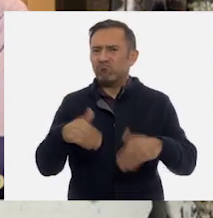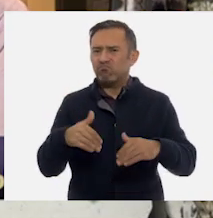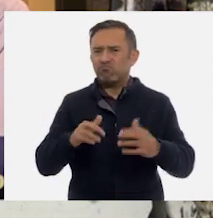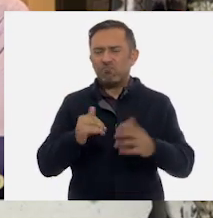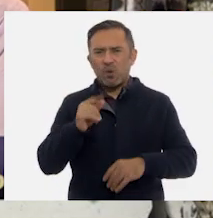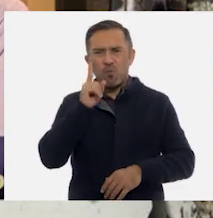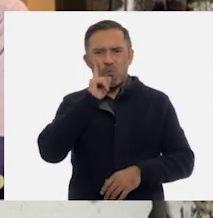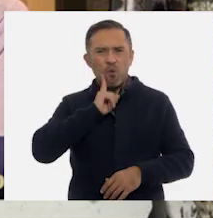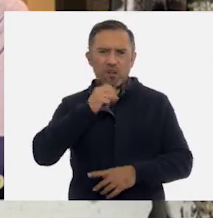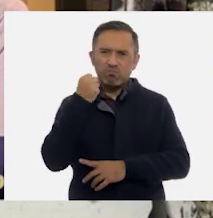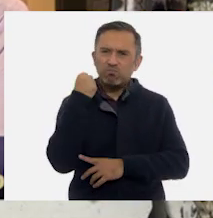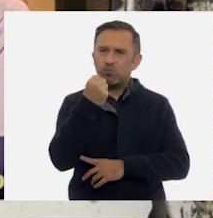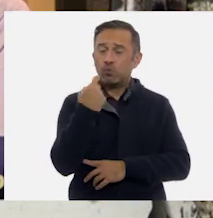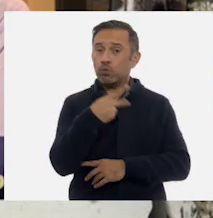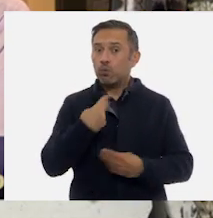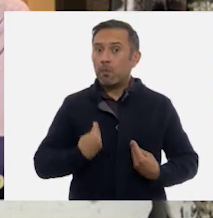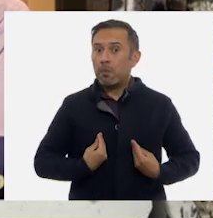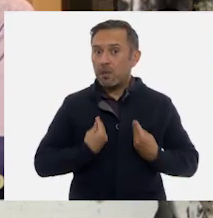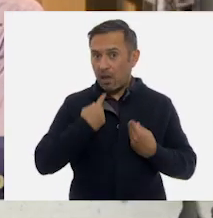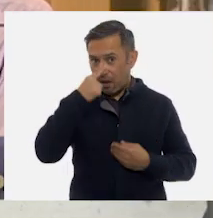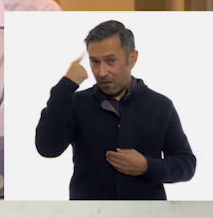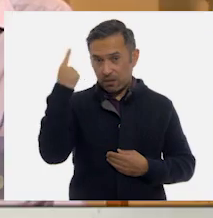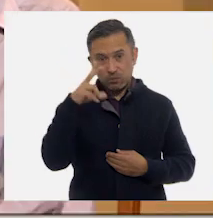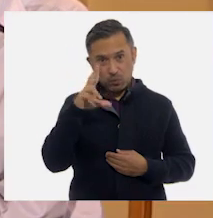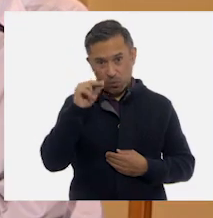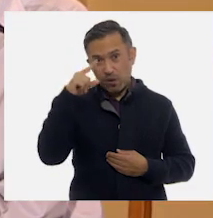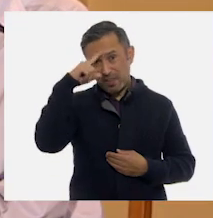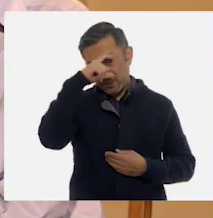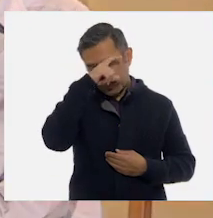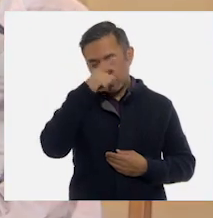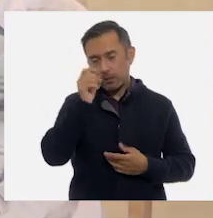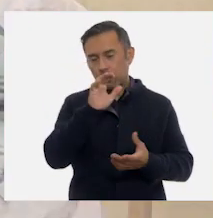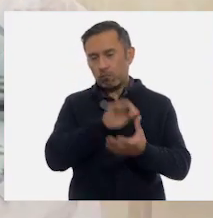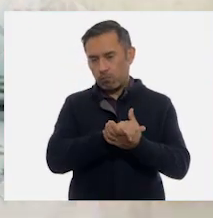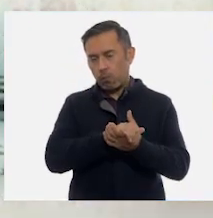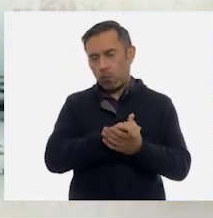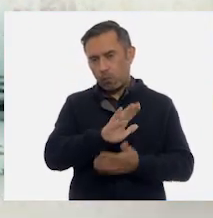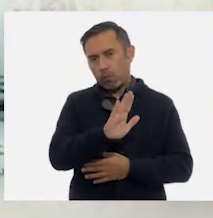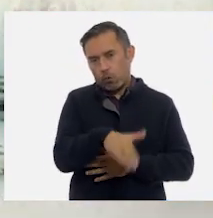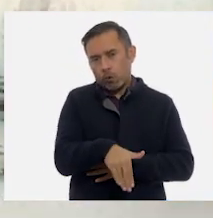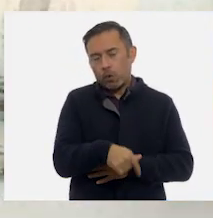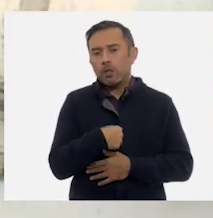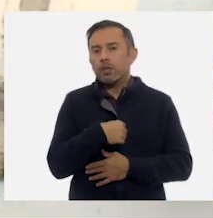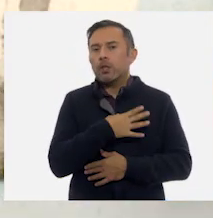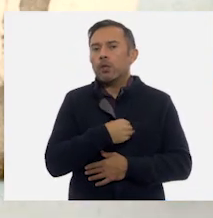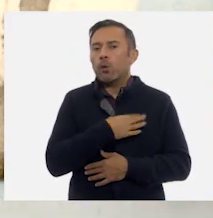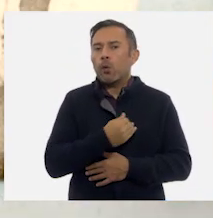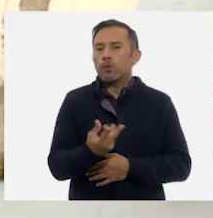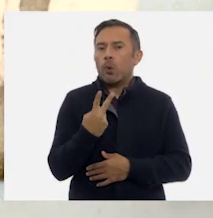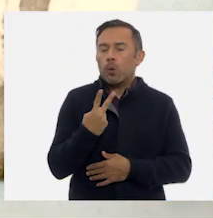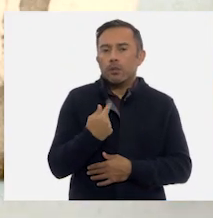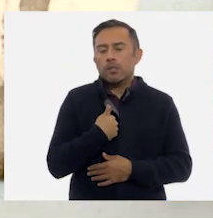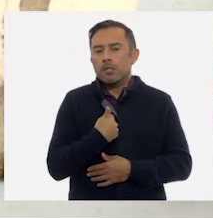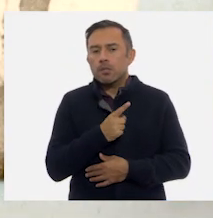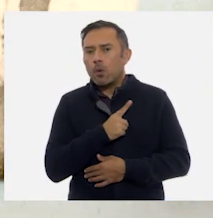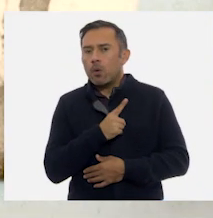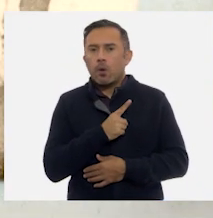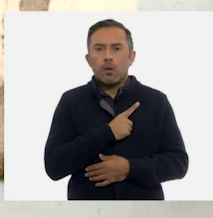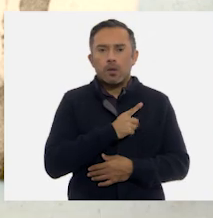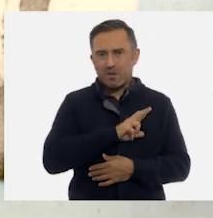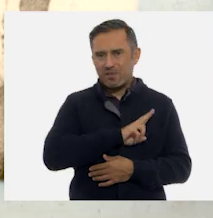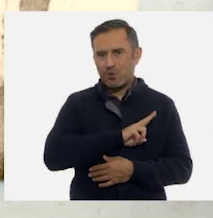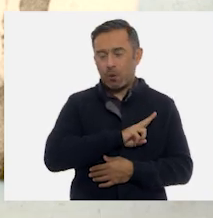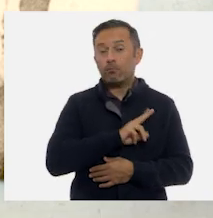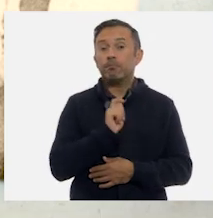más complicada. Ella en un momento determinado queda viuda con 2 hijitos y ella lo que hace es usar